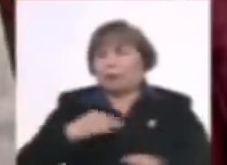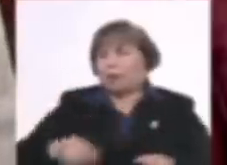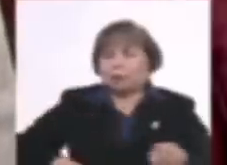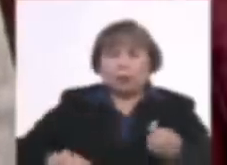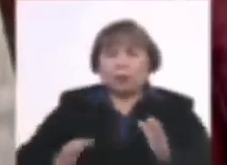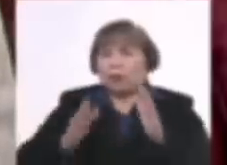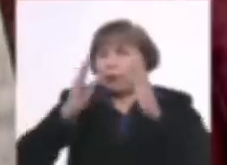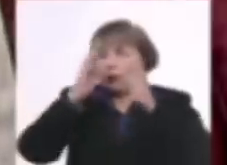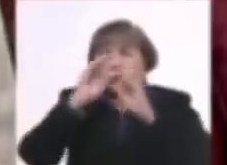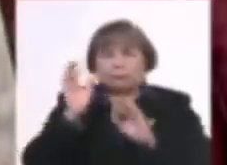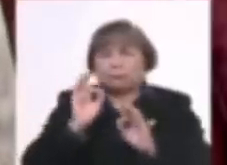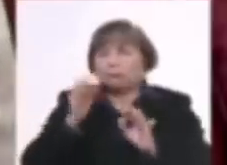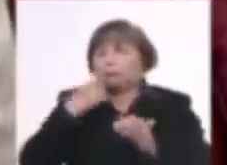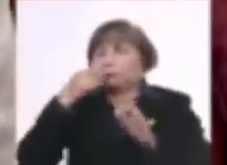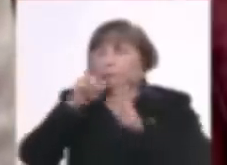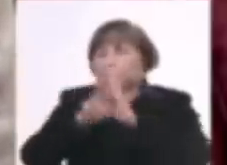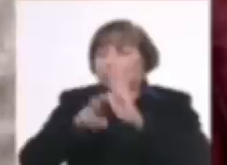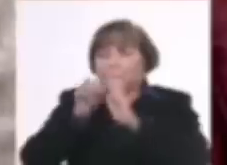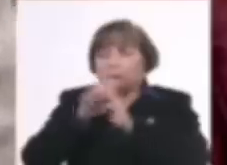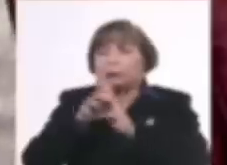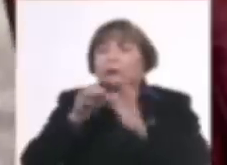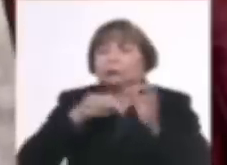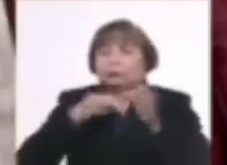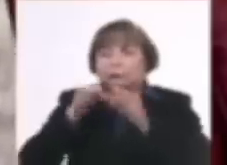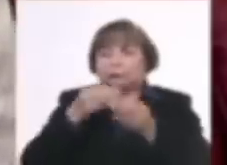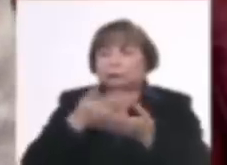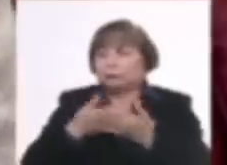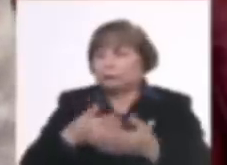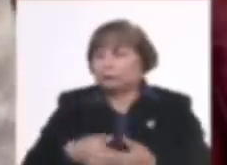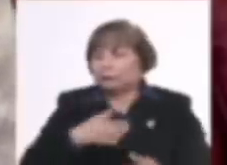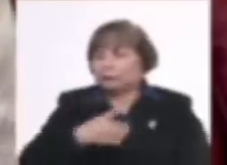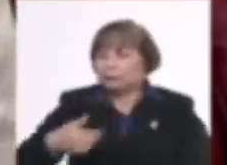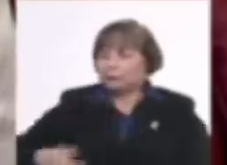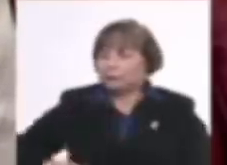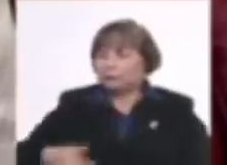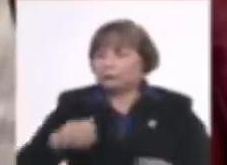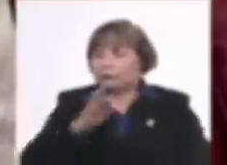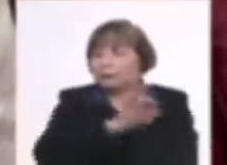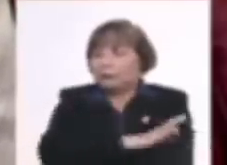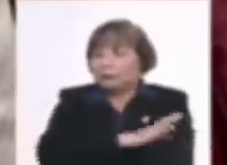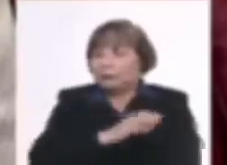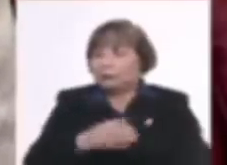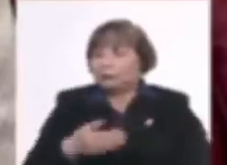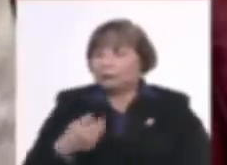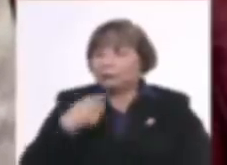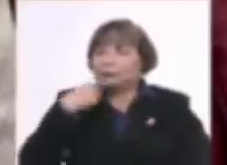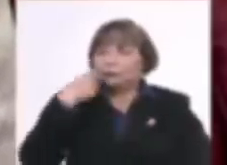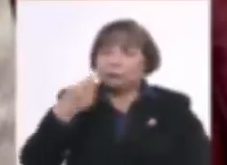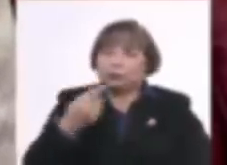al Palacio. Como en el video detalla, señor presidente